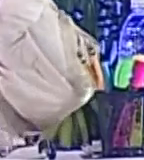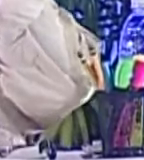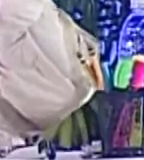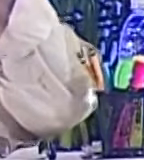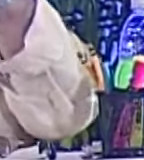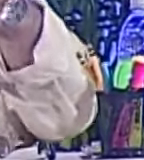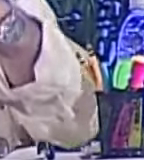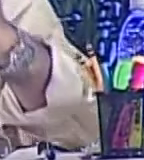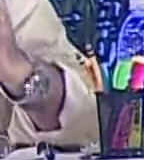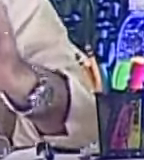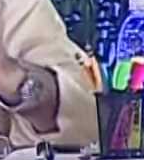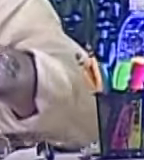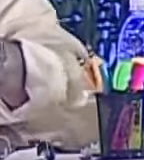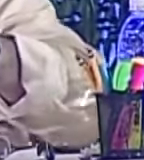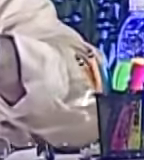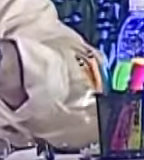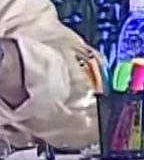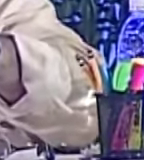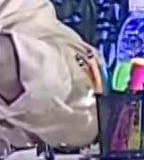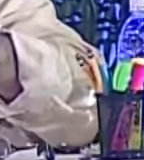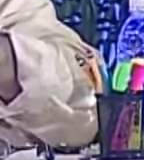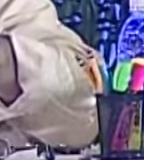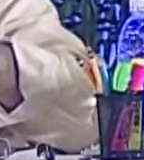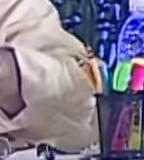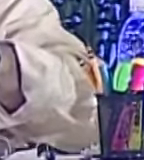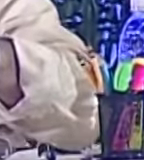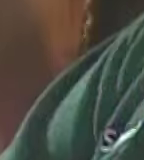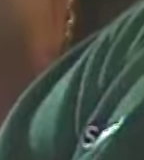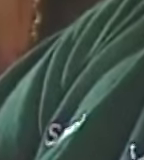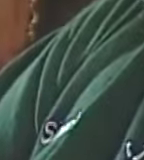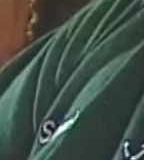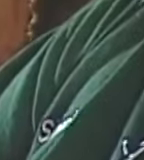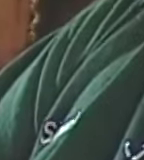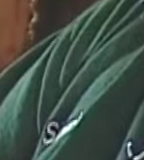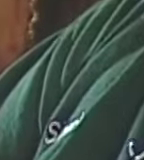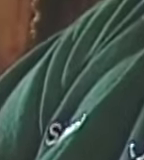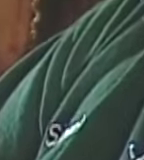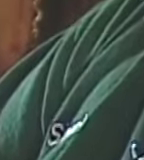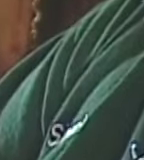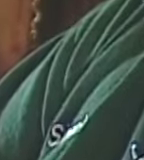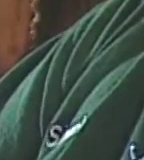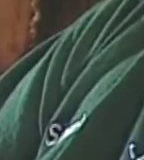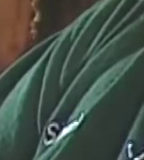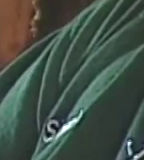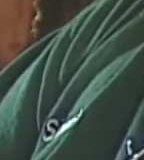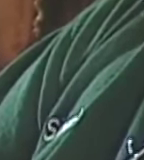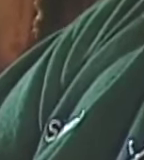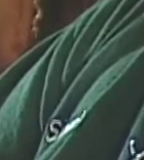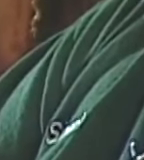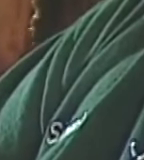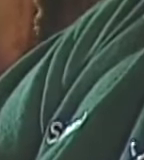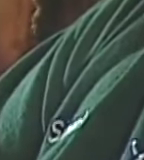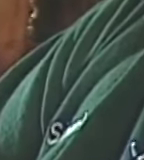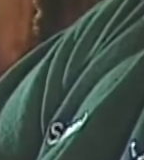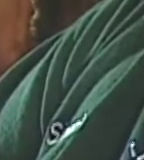trabajadora de la ciencia, la innovación, la tecnología, los software, el hardware, todo esto pues, de la computación, la